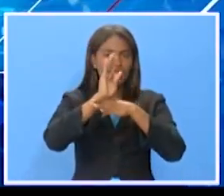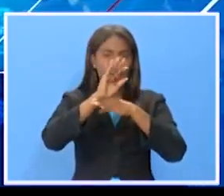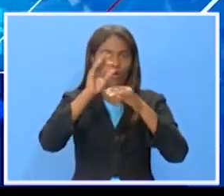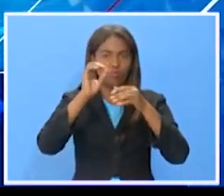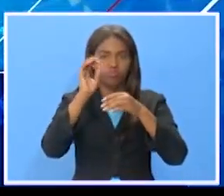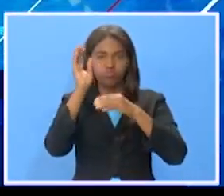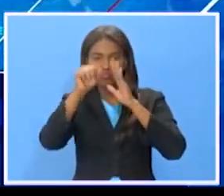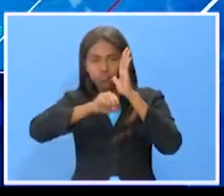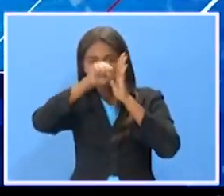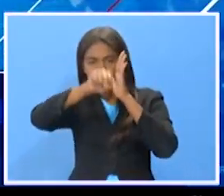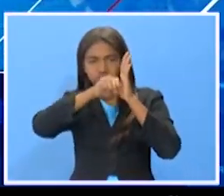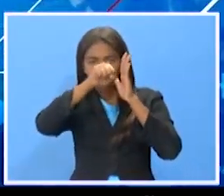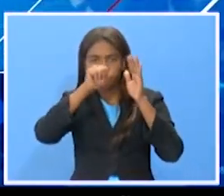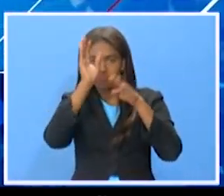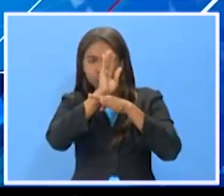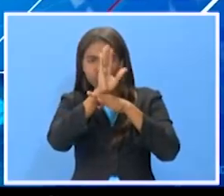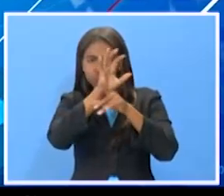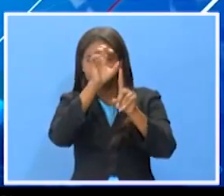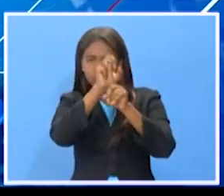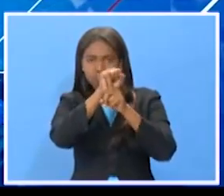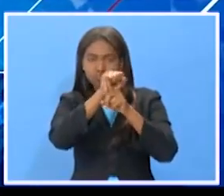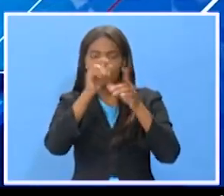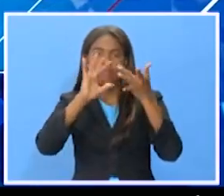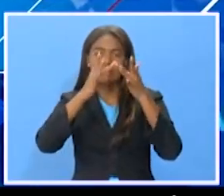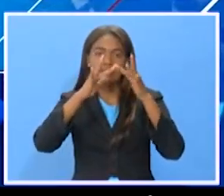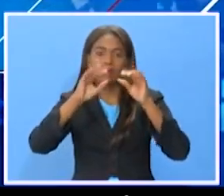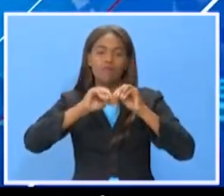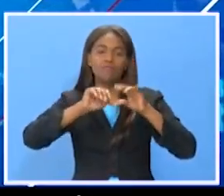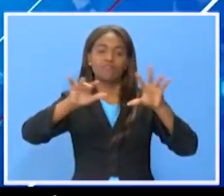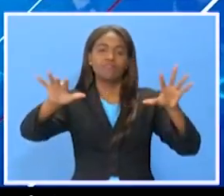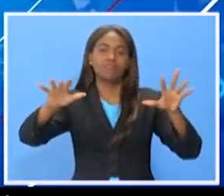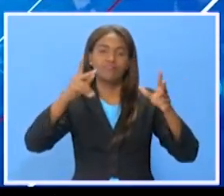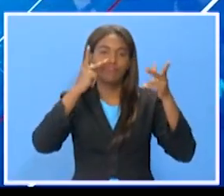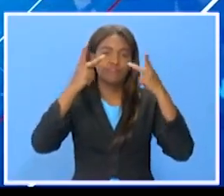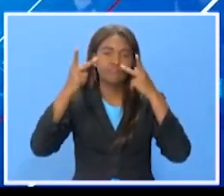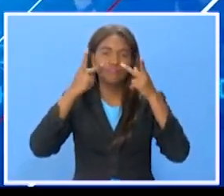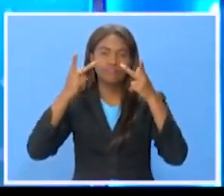fueron difundidos a través de las redes sociales.